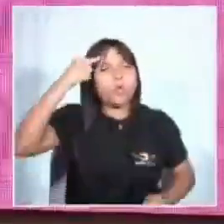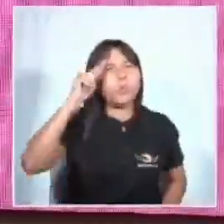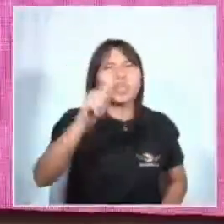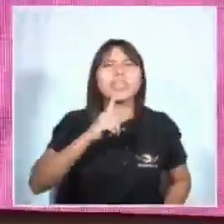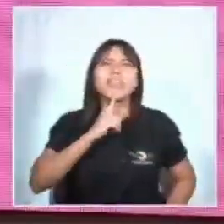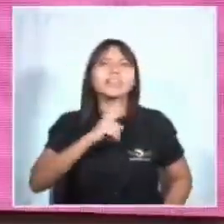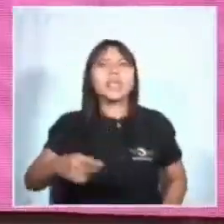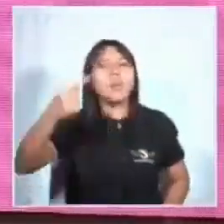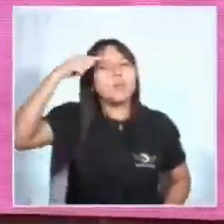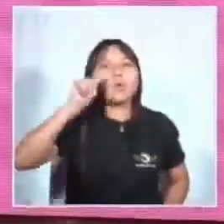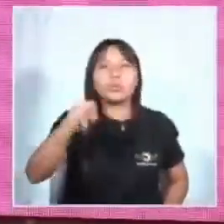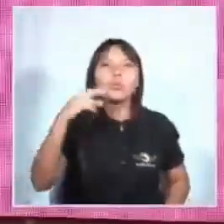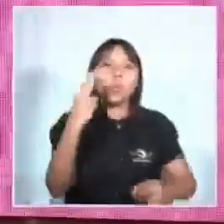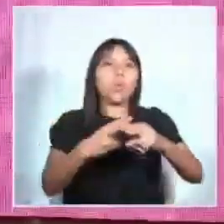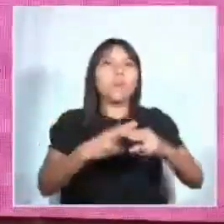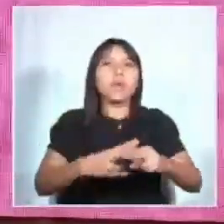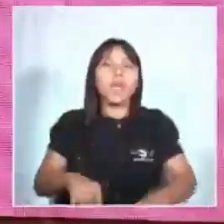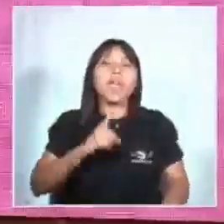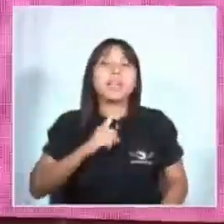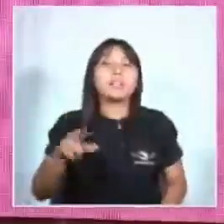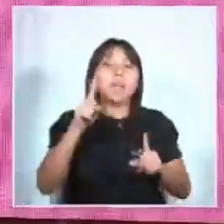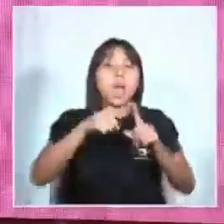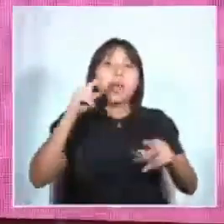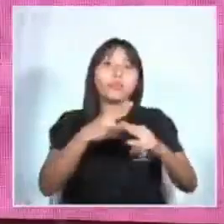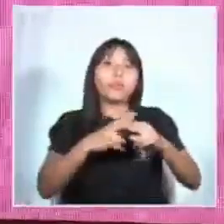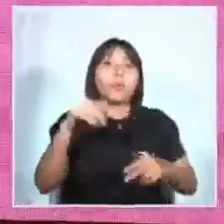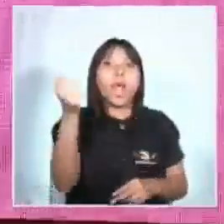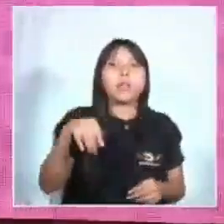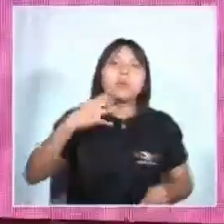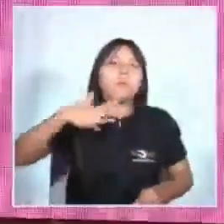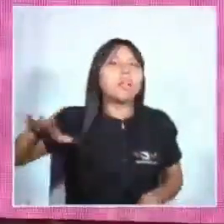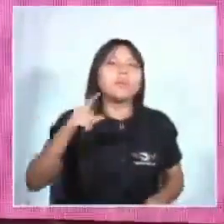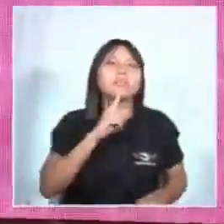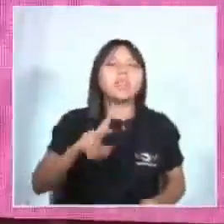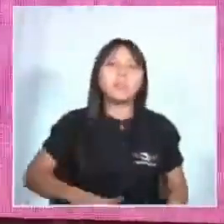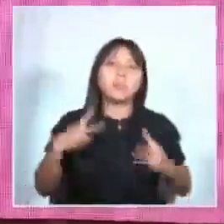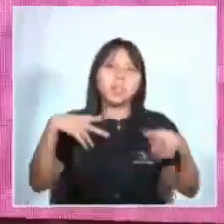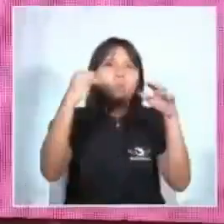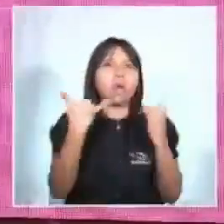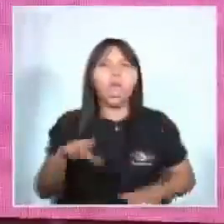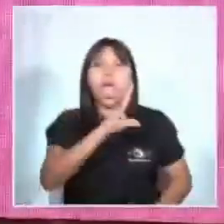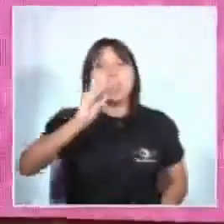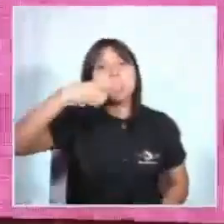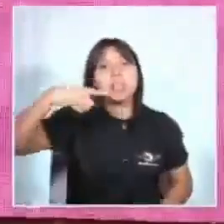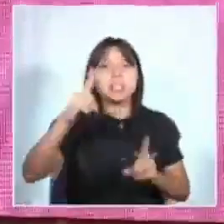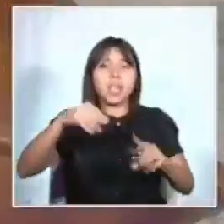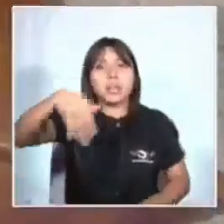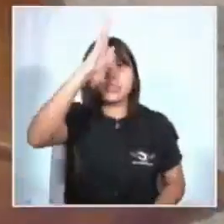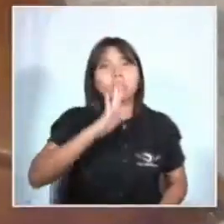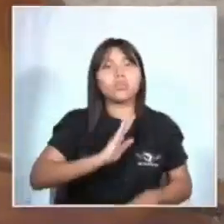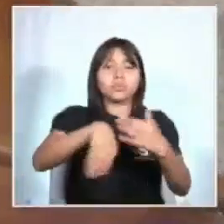nombre. Eso que está a tu nombre y que alguien más lo está viviendo ahora. Y le dijiste al Dios